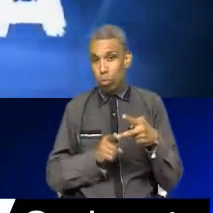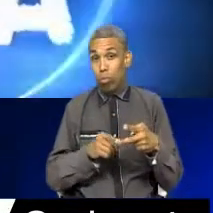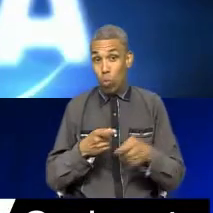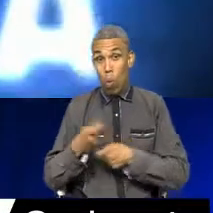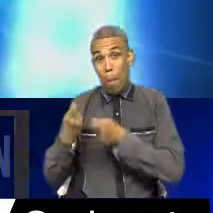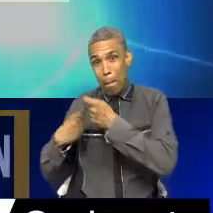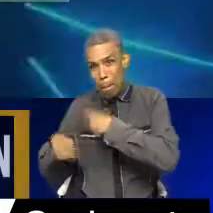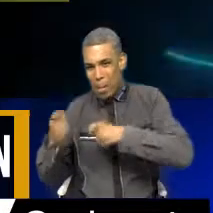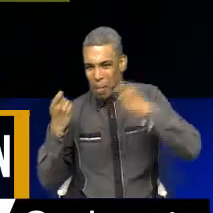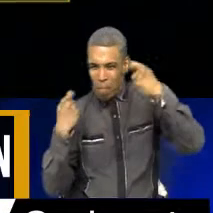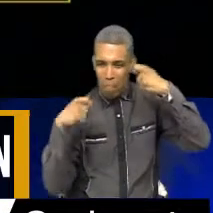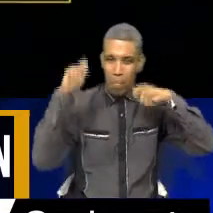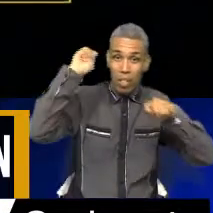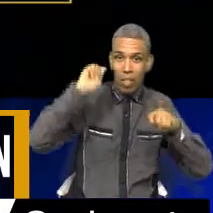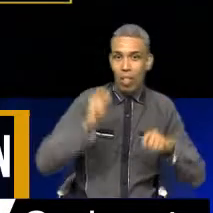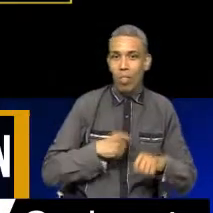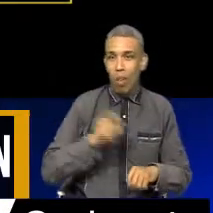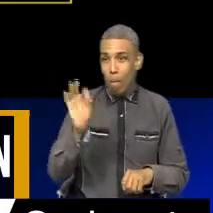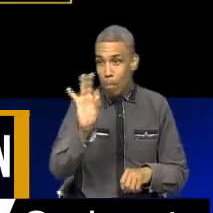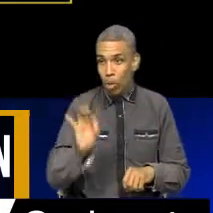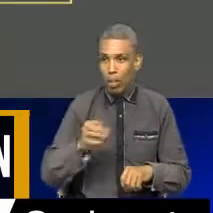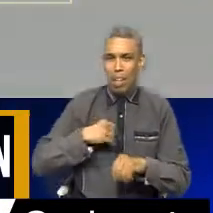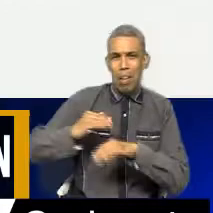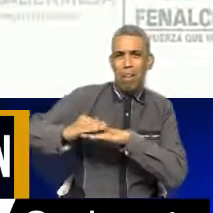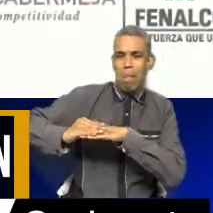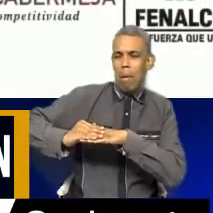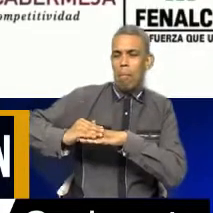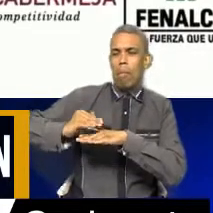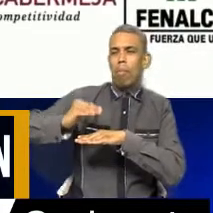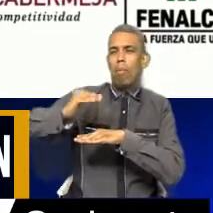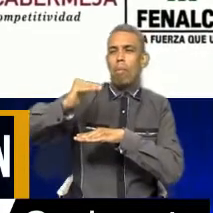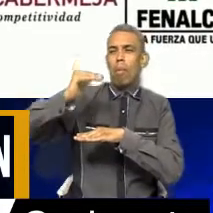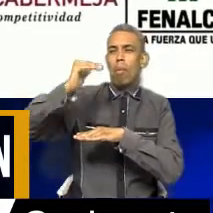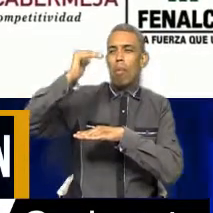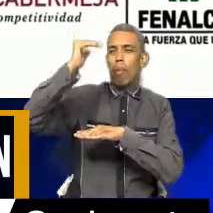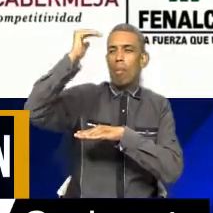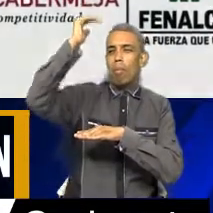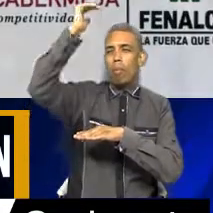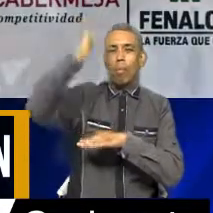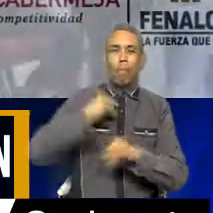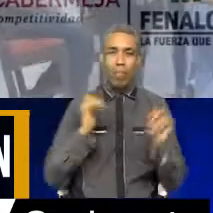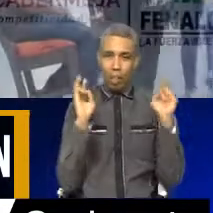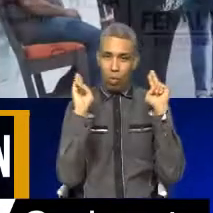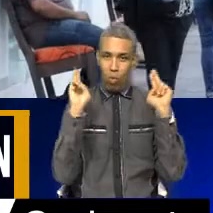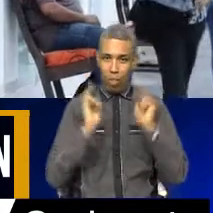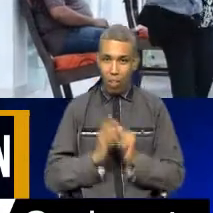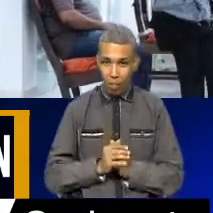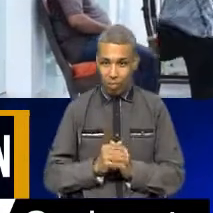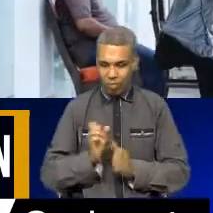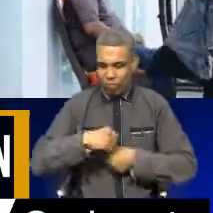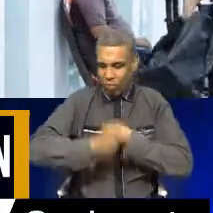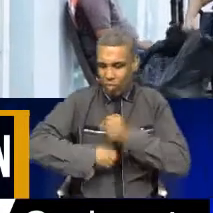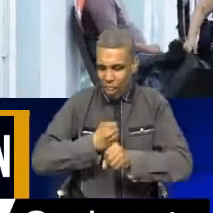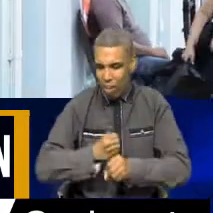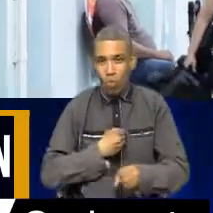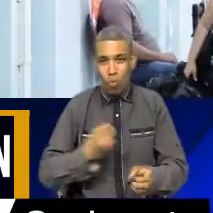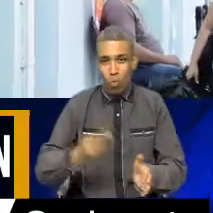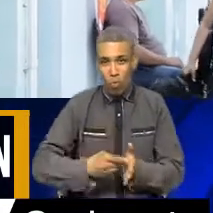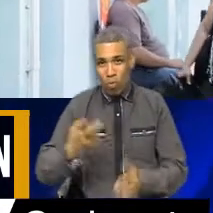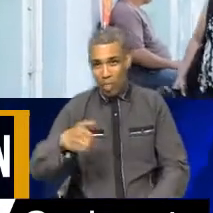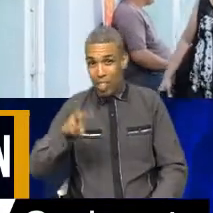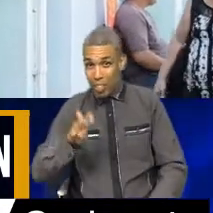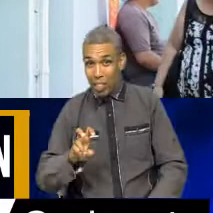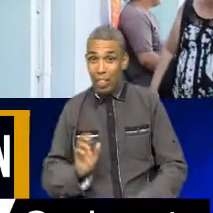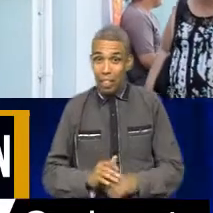un incremento significativo que nos ayude a dinamizar nuestra economía en este final de año. Y tercero, pues que todos